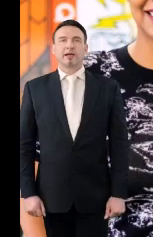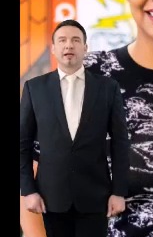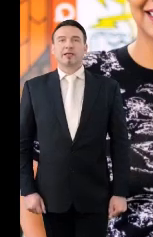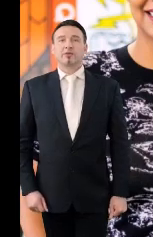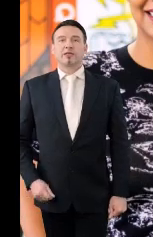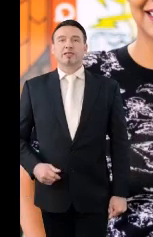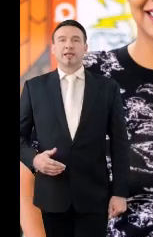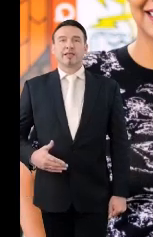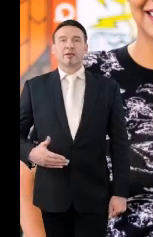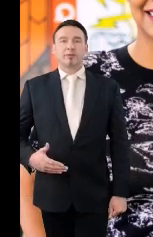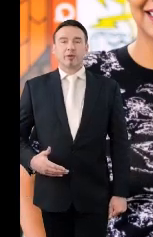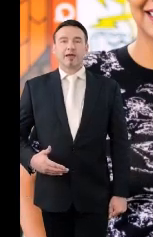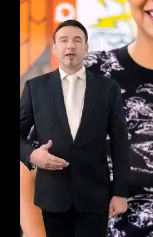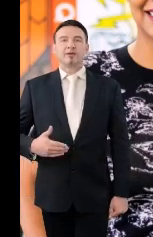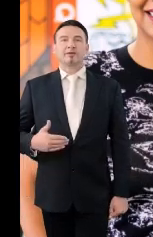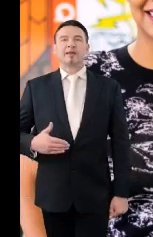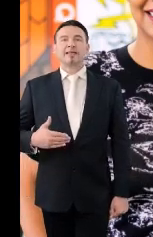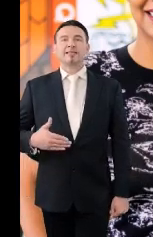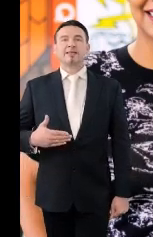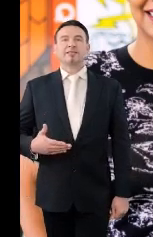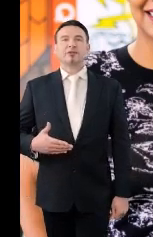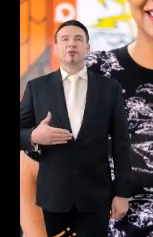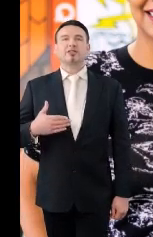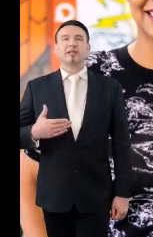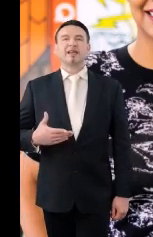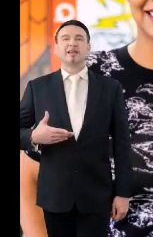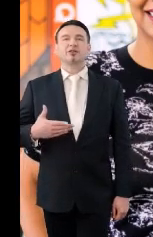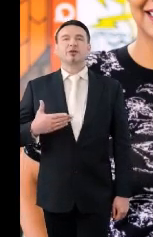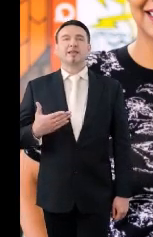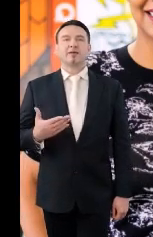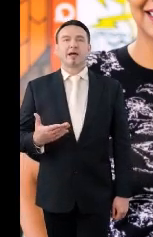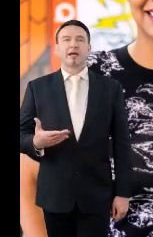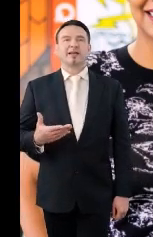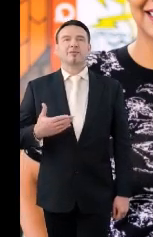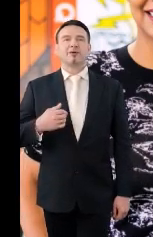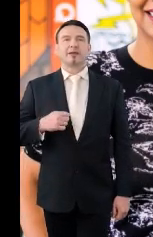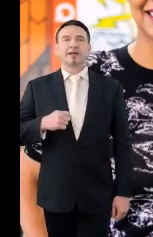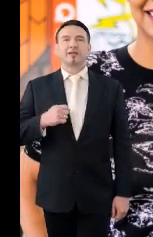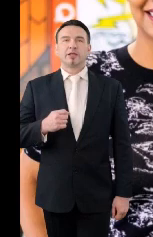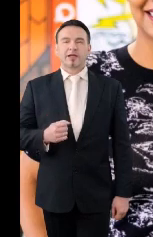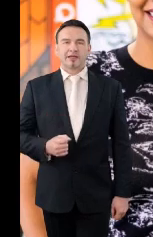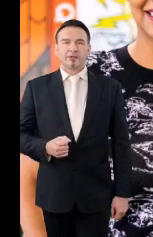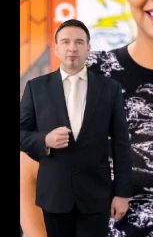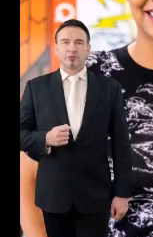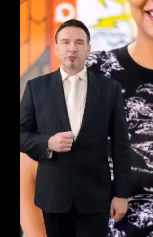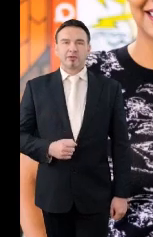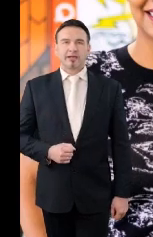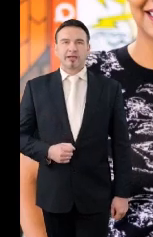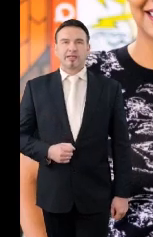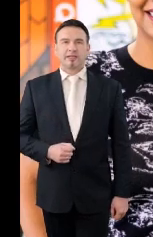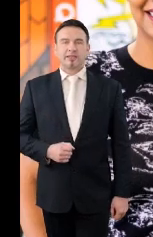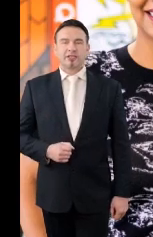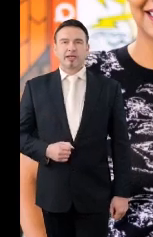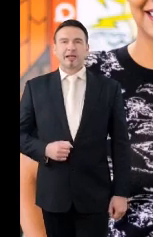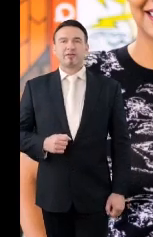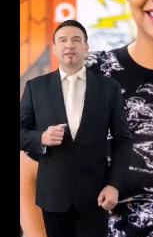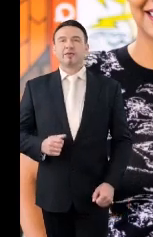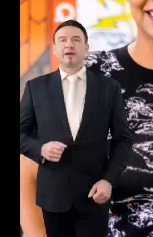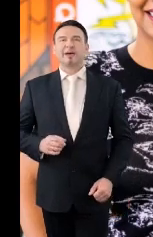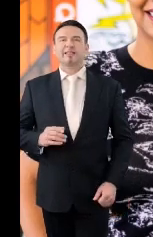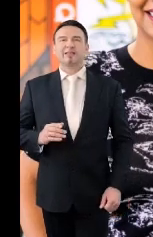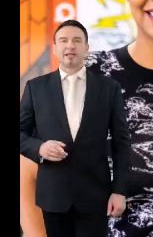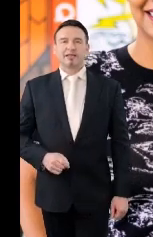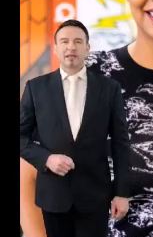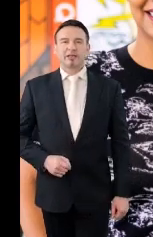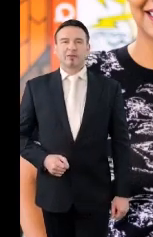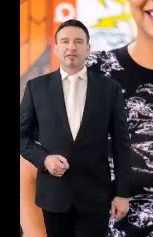Movimiento de Regeneración Nacional, Morena, ante el Instituto Estatal Electoral de Baja California, IEC. La licencia se hará efectiva